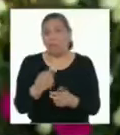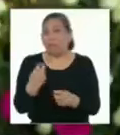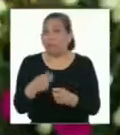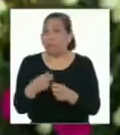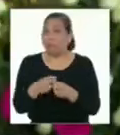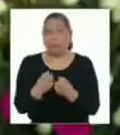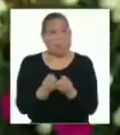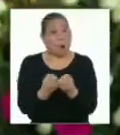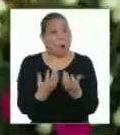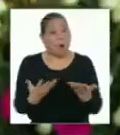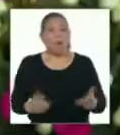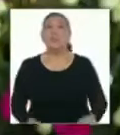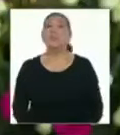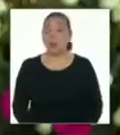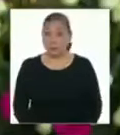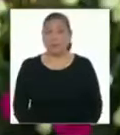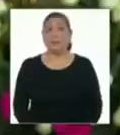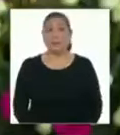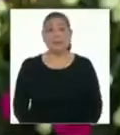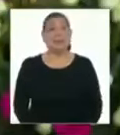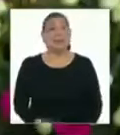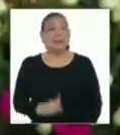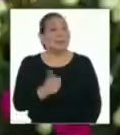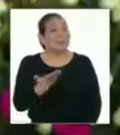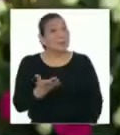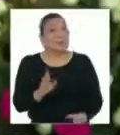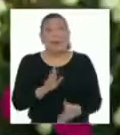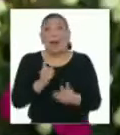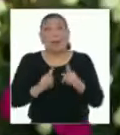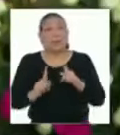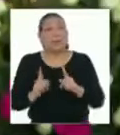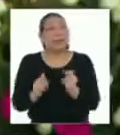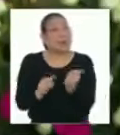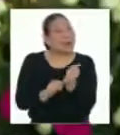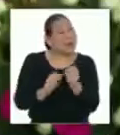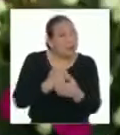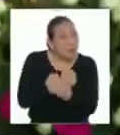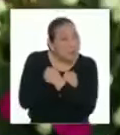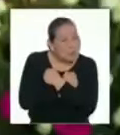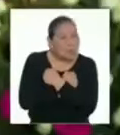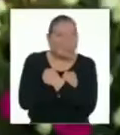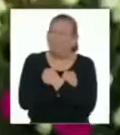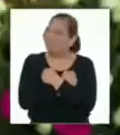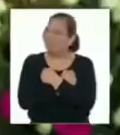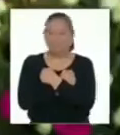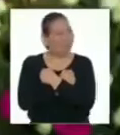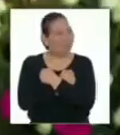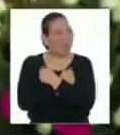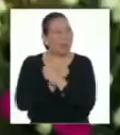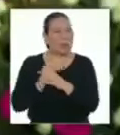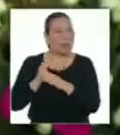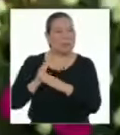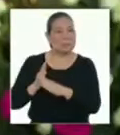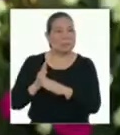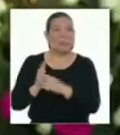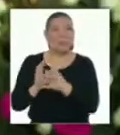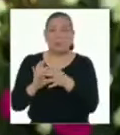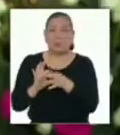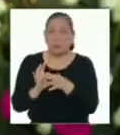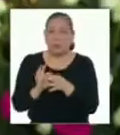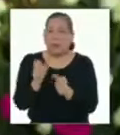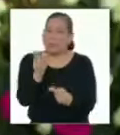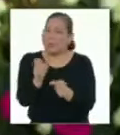gravemente, porque todavía no somos hermanos y hay muchas cosas que atentan contra la hermandad y la